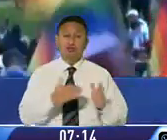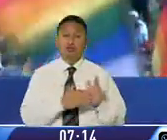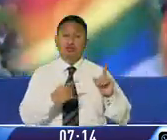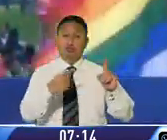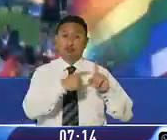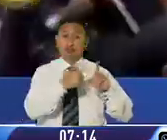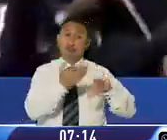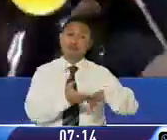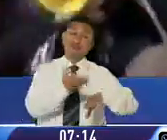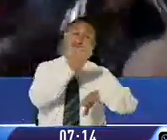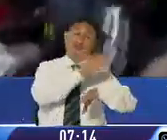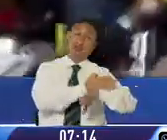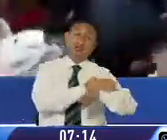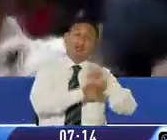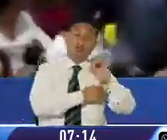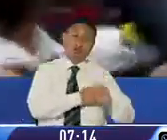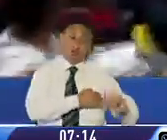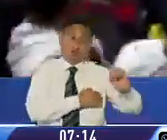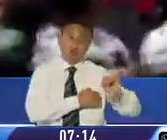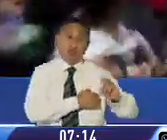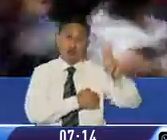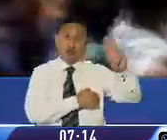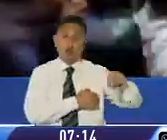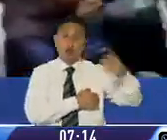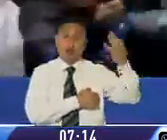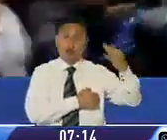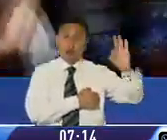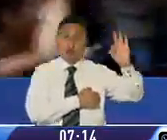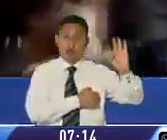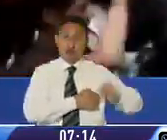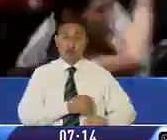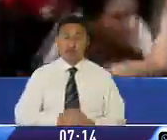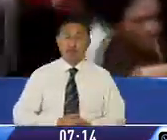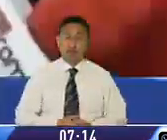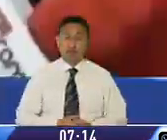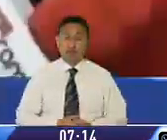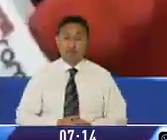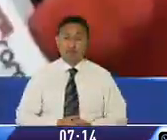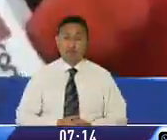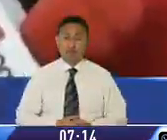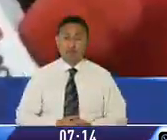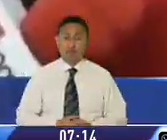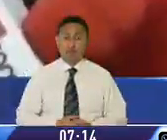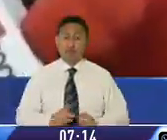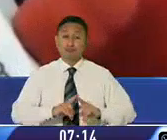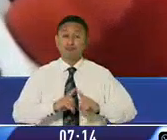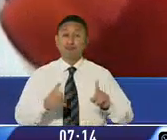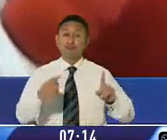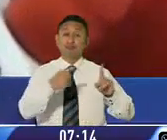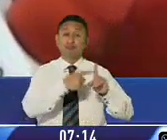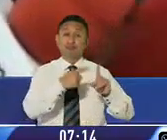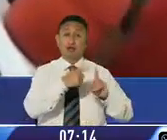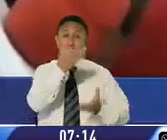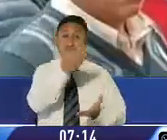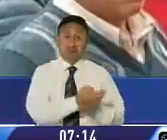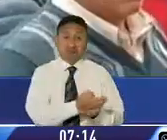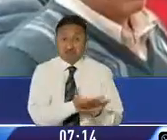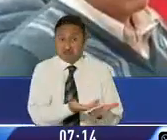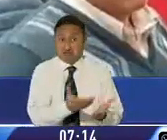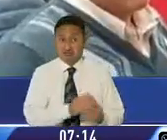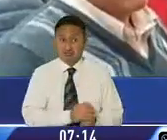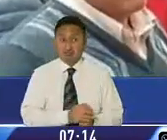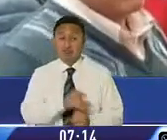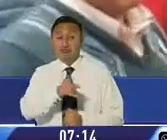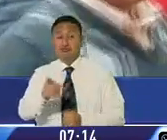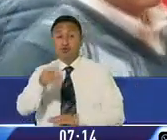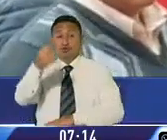contra por los hechos ocurridos durante las protestas de octubre del 2019. Sin embargo, no se presentó y desde